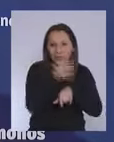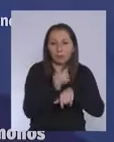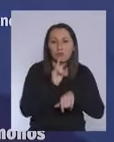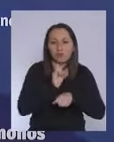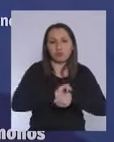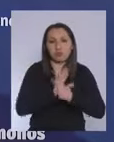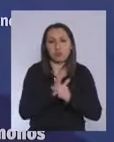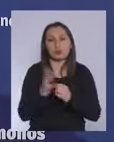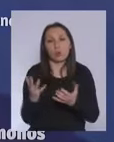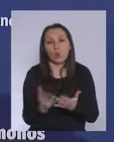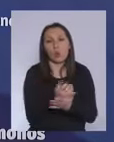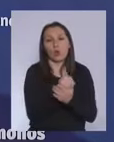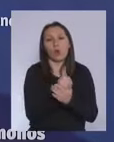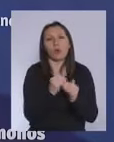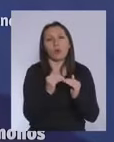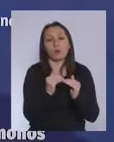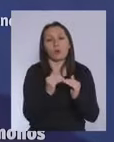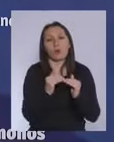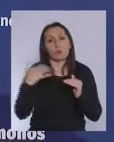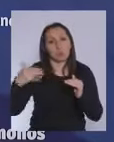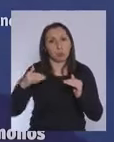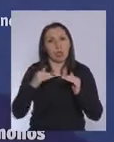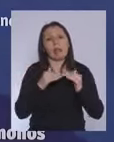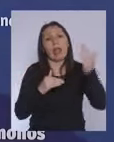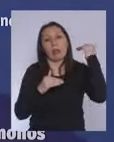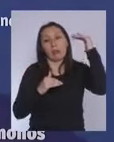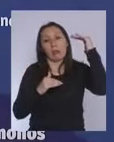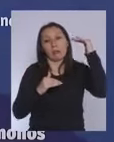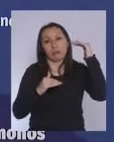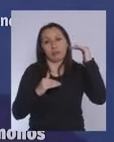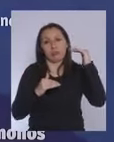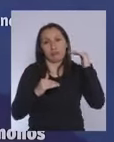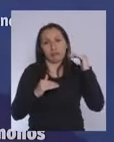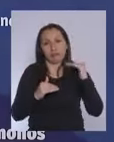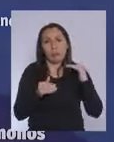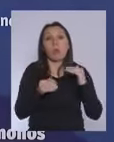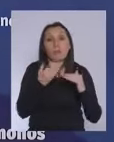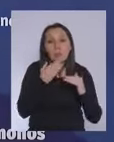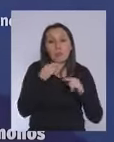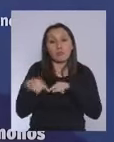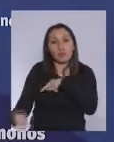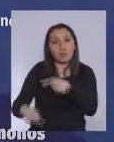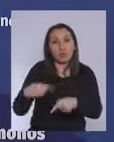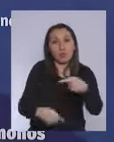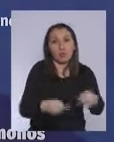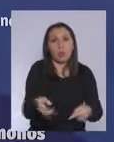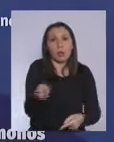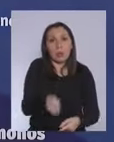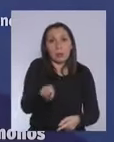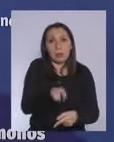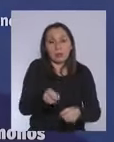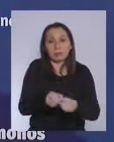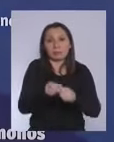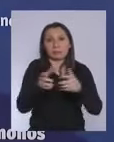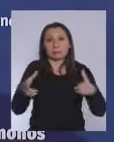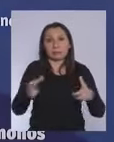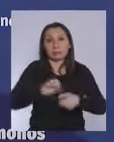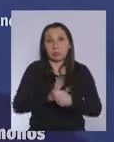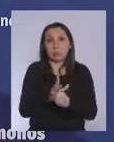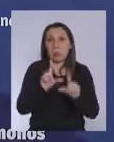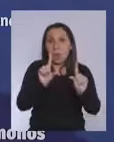tanto han logrado superar una meta muy importante así como han logrado bajar la incidencia también de casos y eso ha permitido